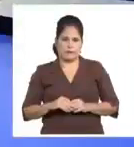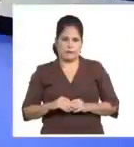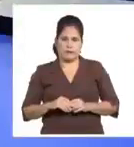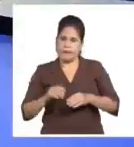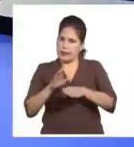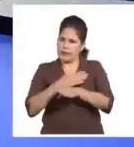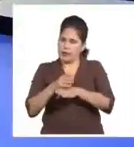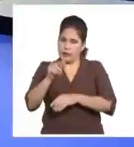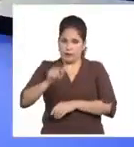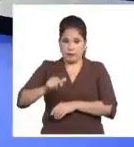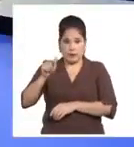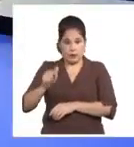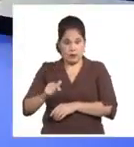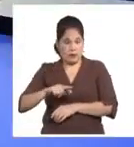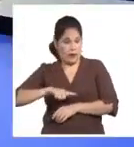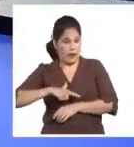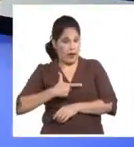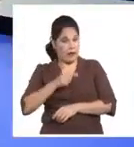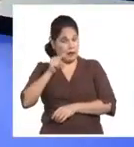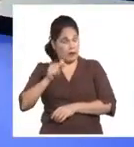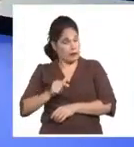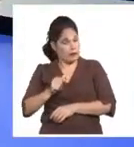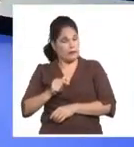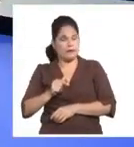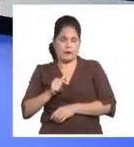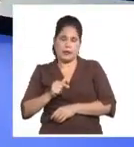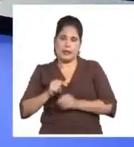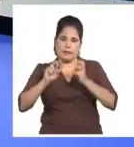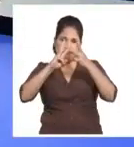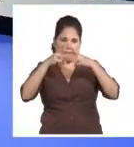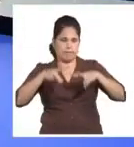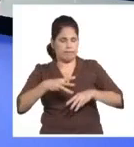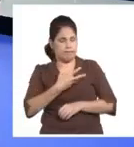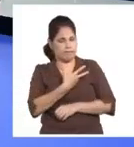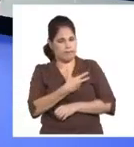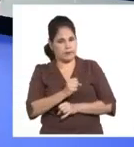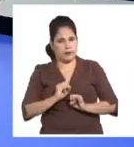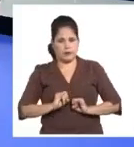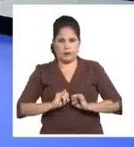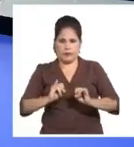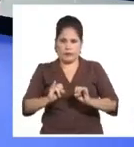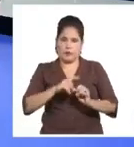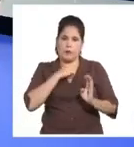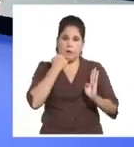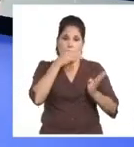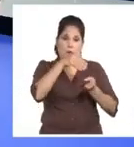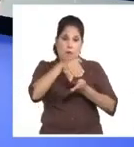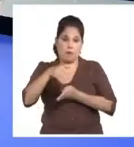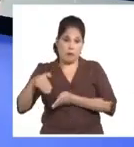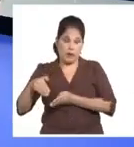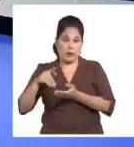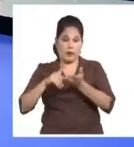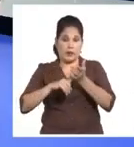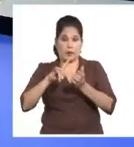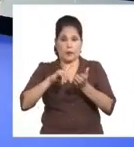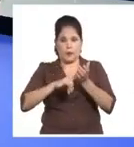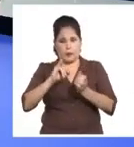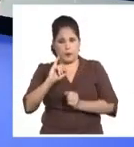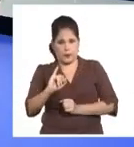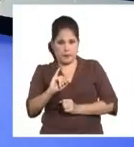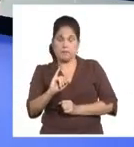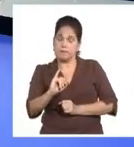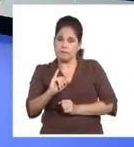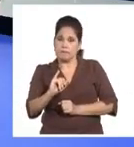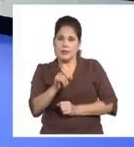Diversas personalidades del arte reaccionaron en redes sociales ante la triste noticia del fallecimiento de César Pupi Pedroso,